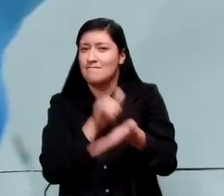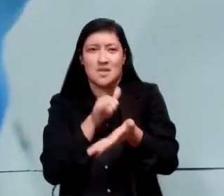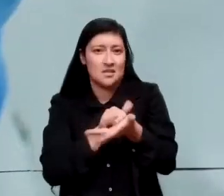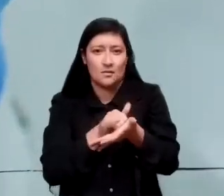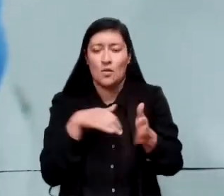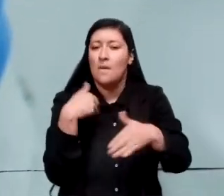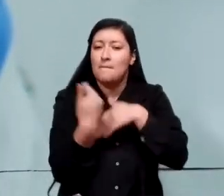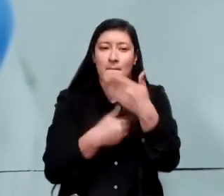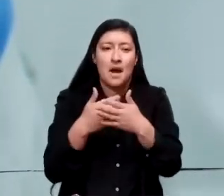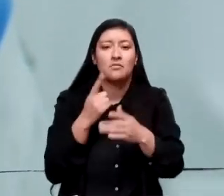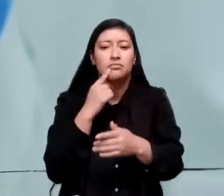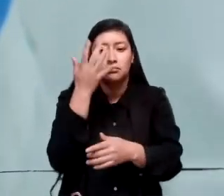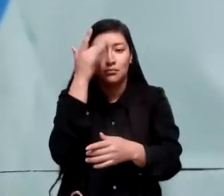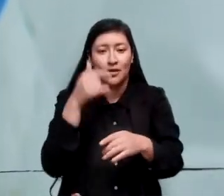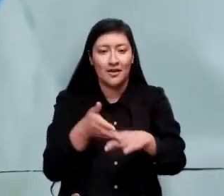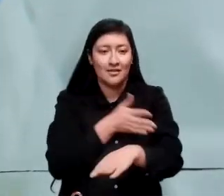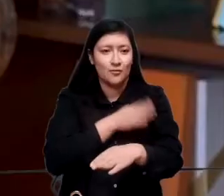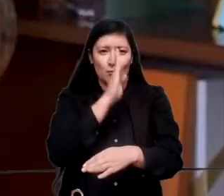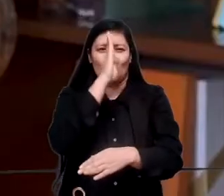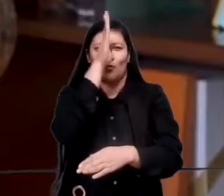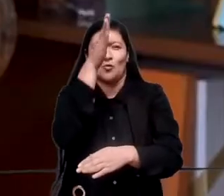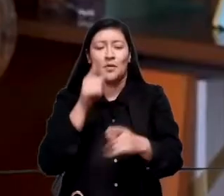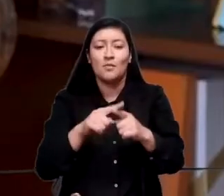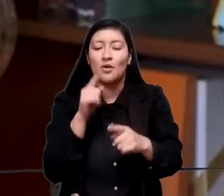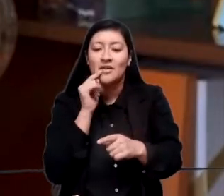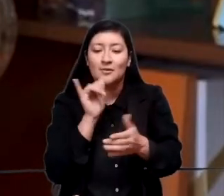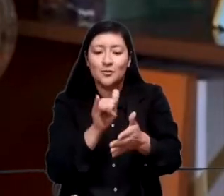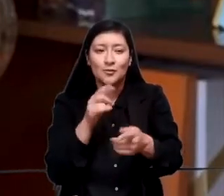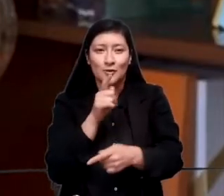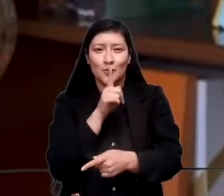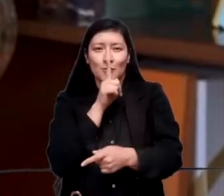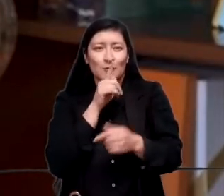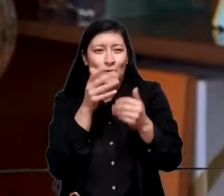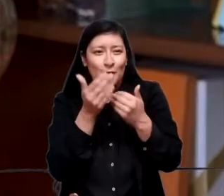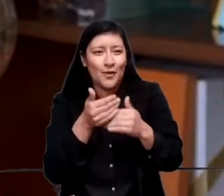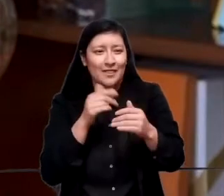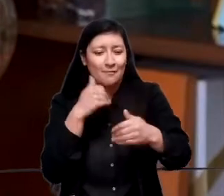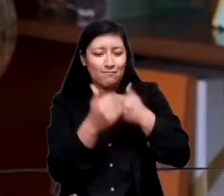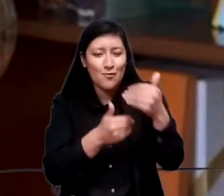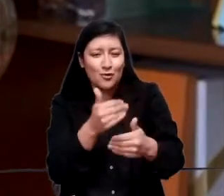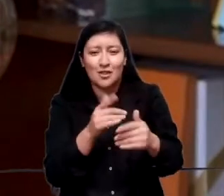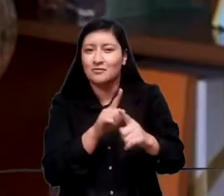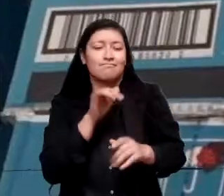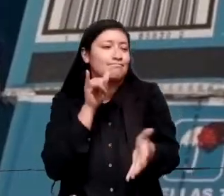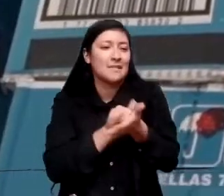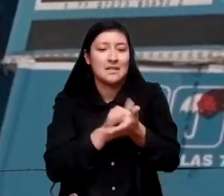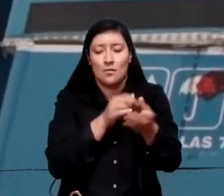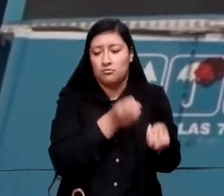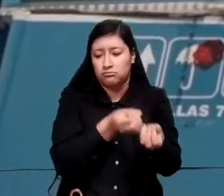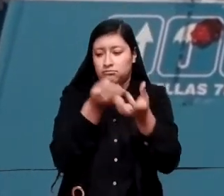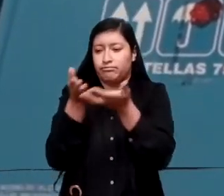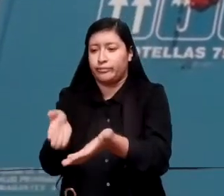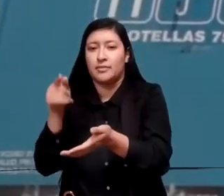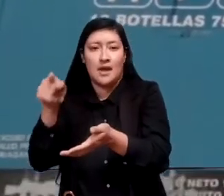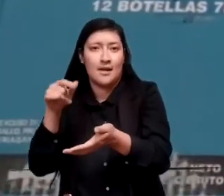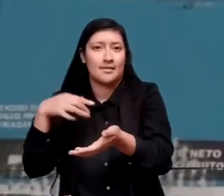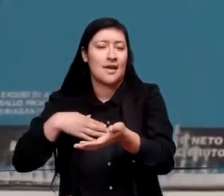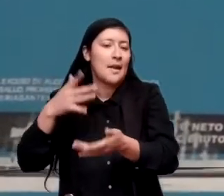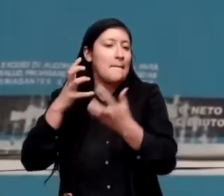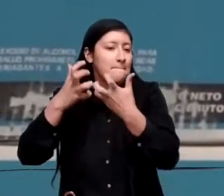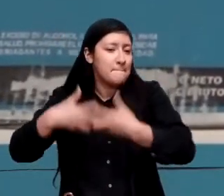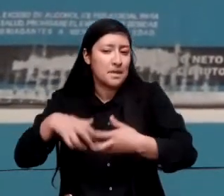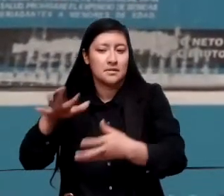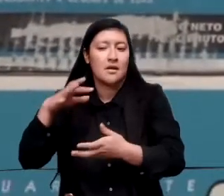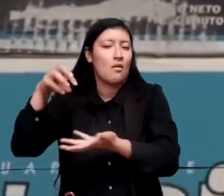cuanto al producto que estamos acostumbrados, porque la fórmula magistral que tiene aguardiente Nariño es la misma que la